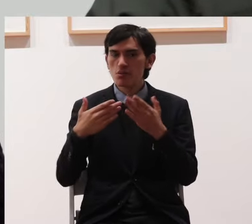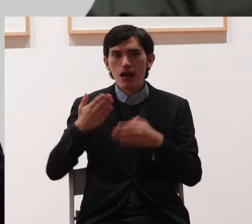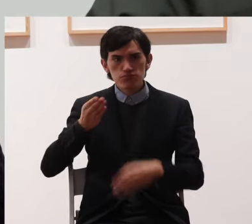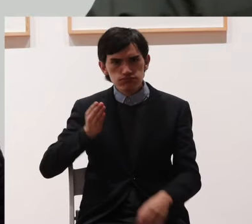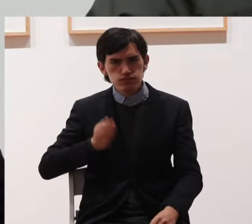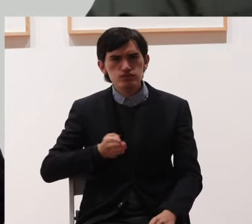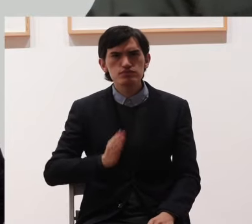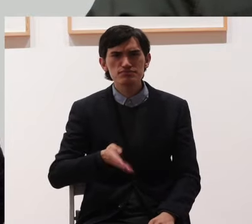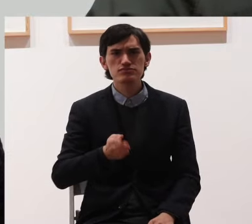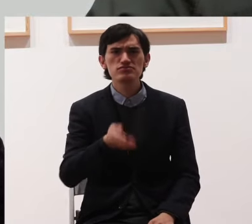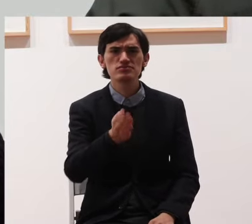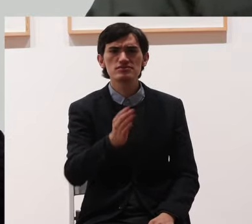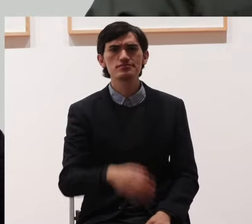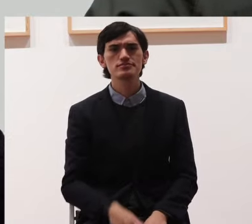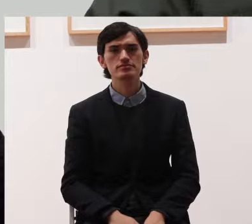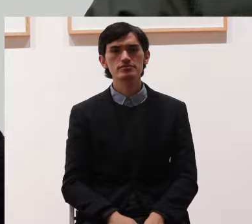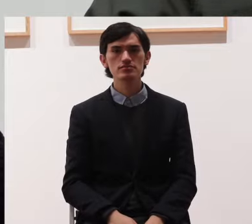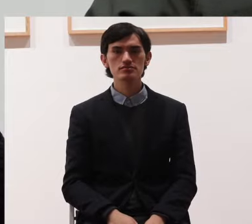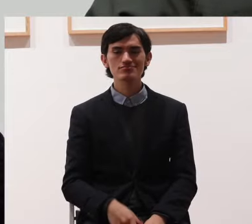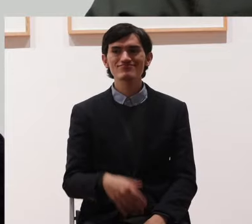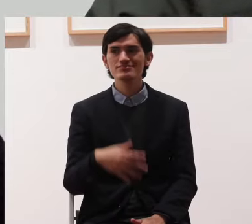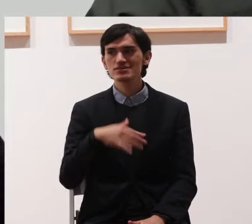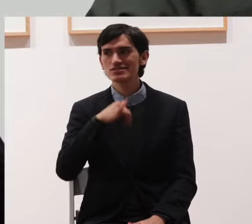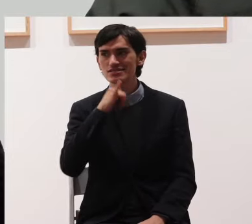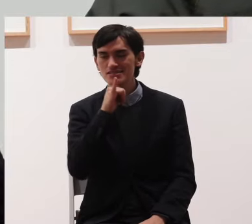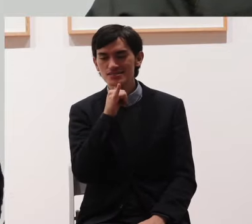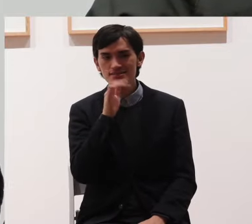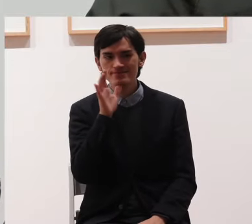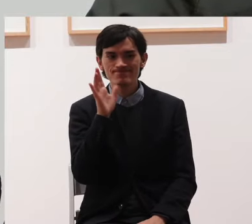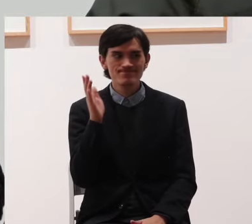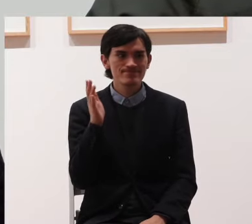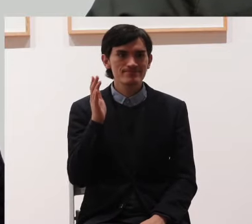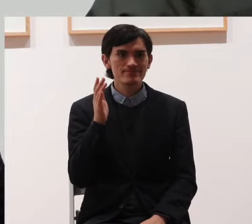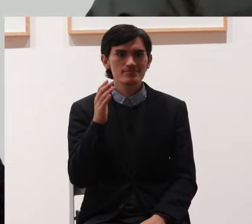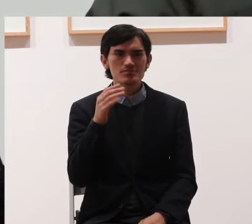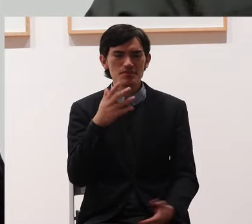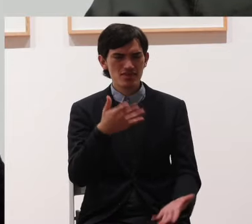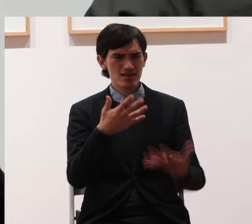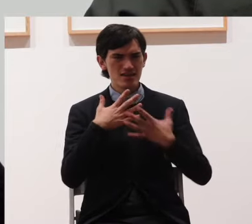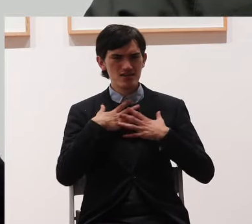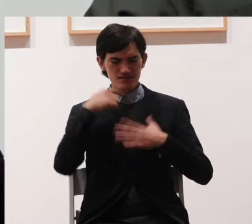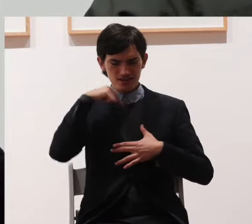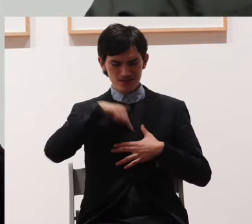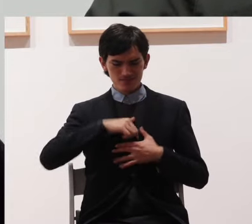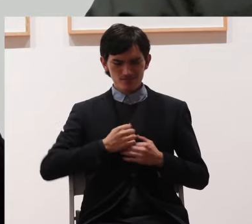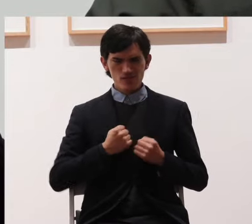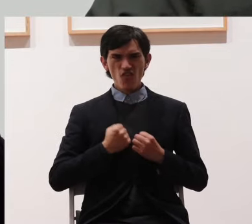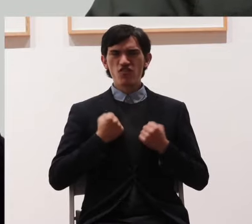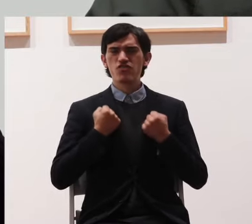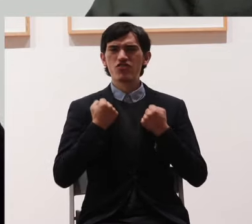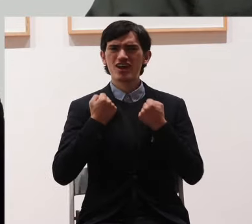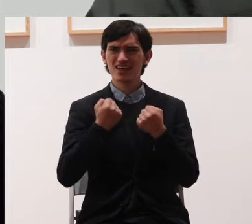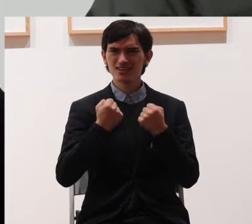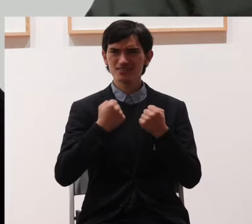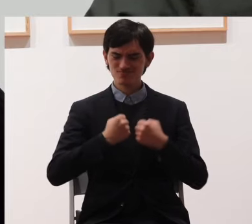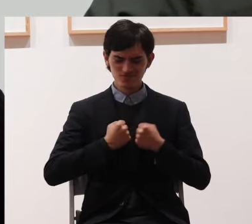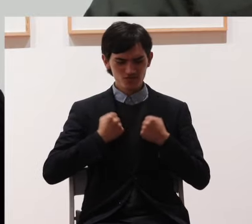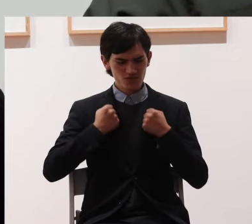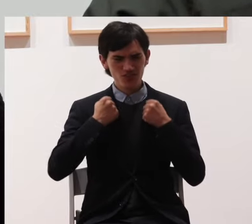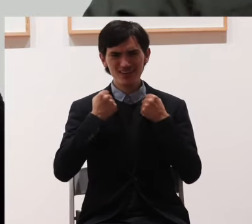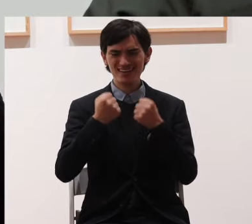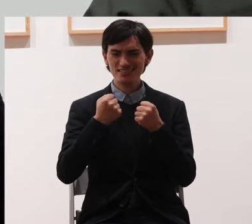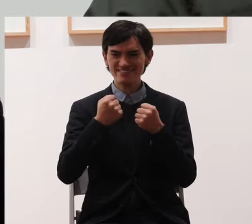salir adelante y forjar como, no sé, una fuerza interior que tuve que sacar